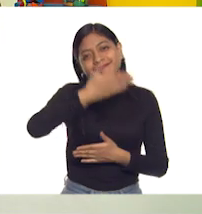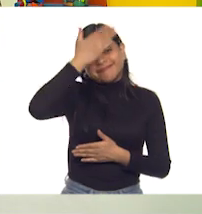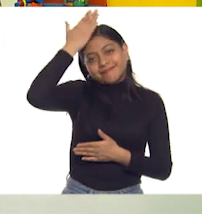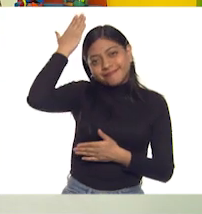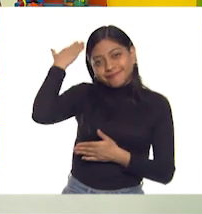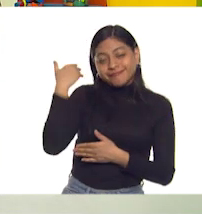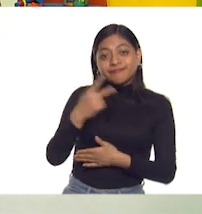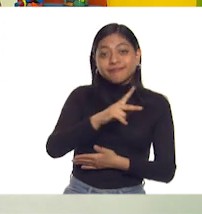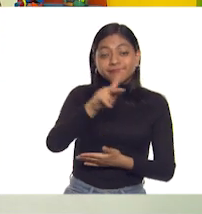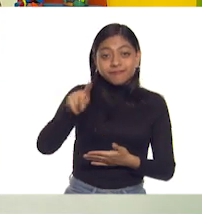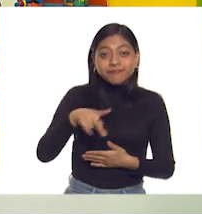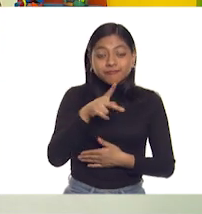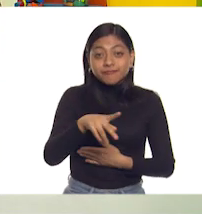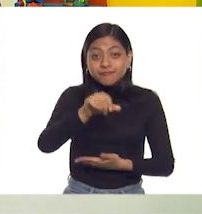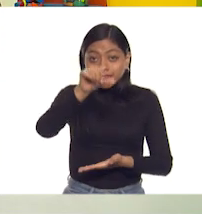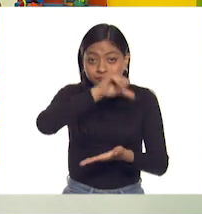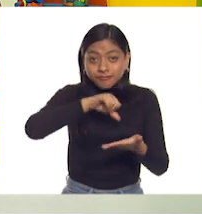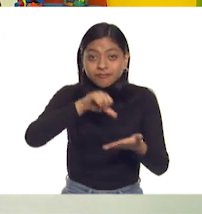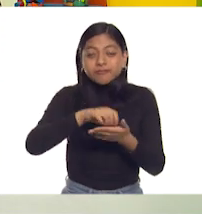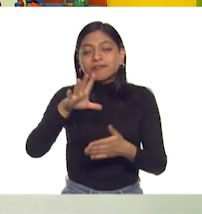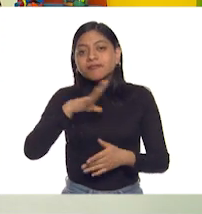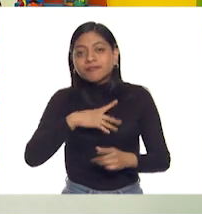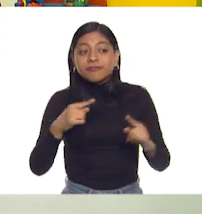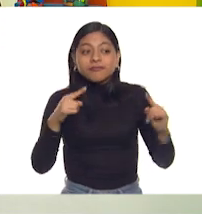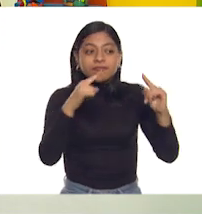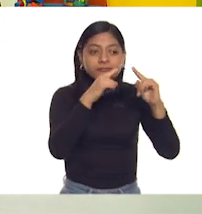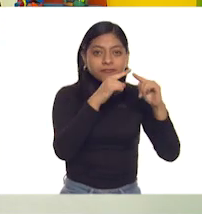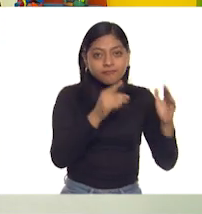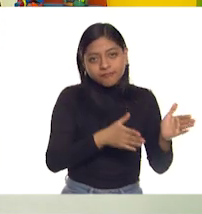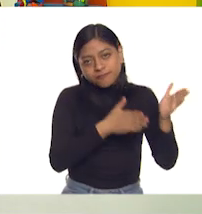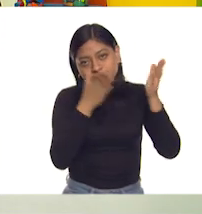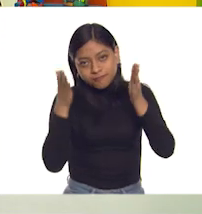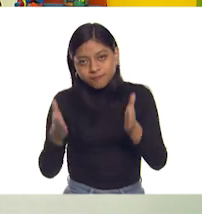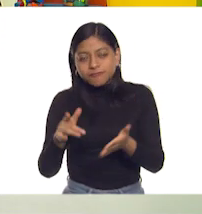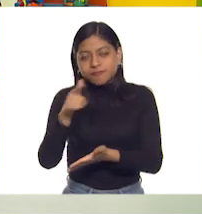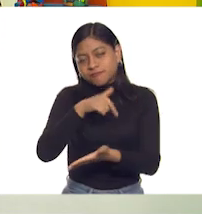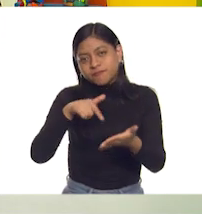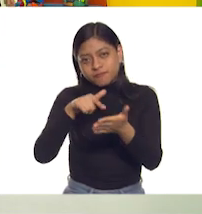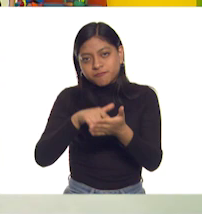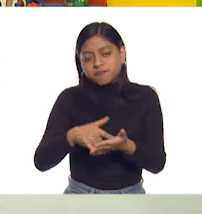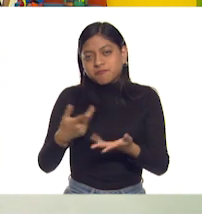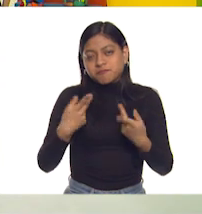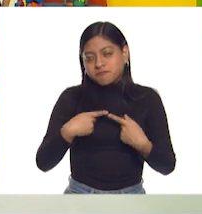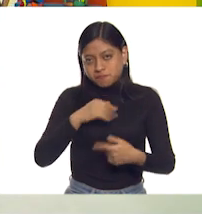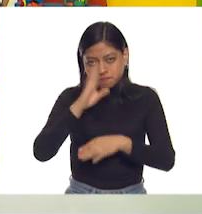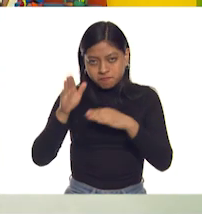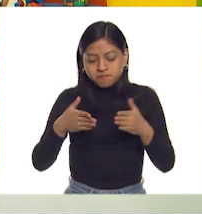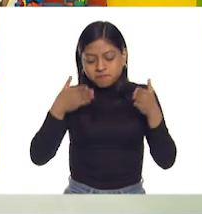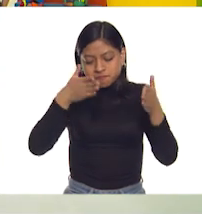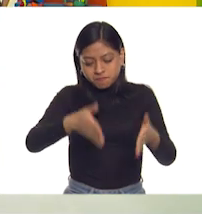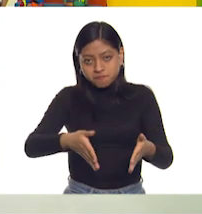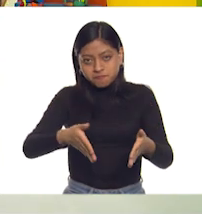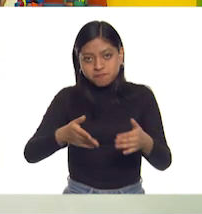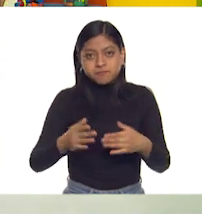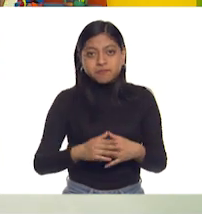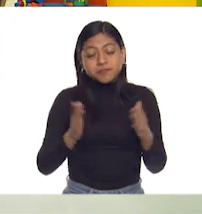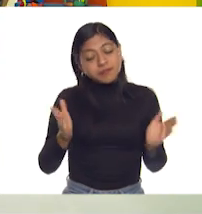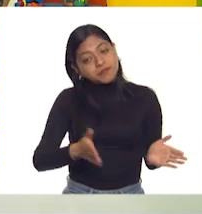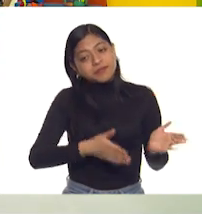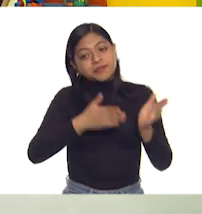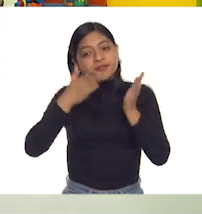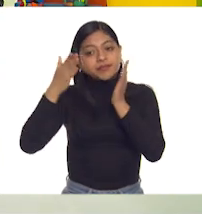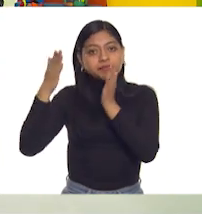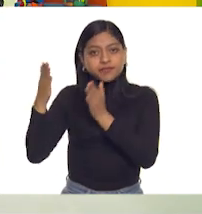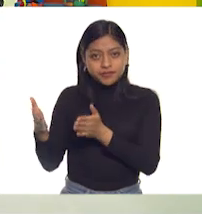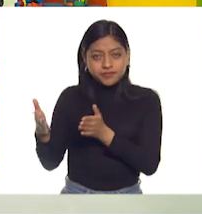tenía en el centro la iglesia, a un ladito el cementerio, camposanto, y hasta el otro